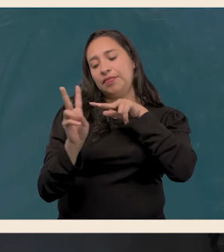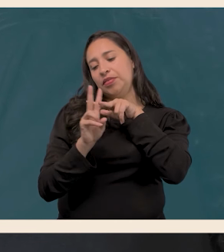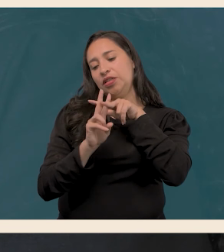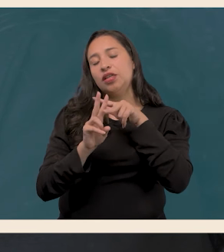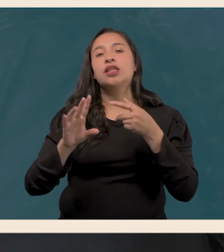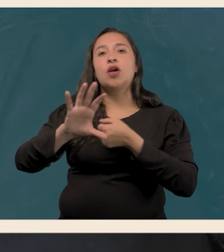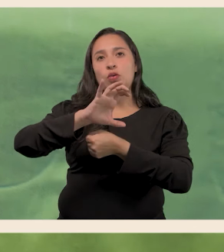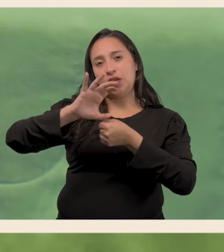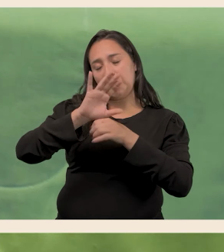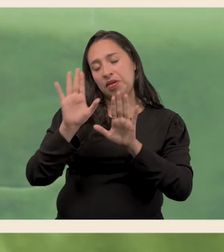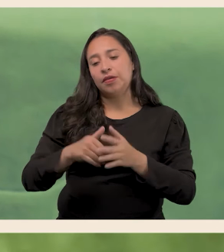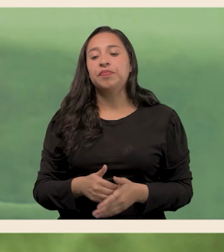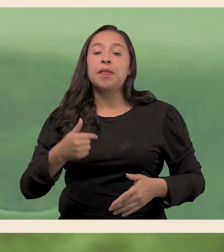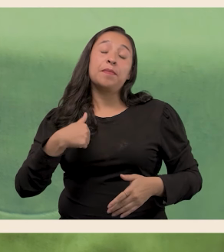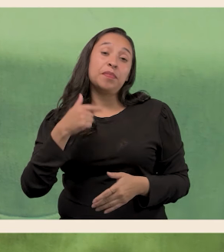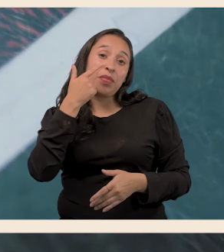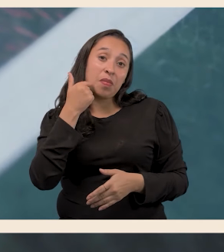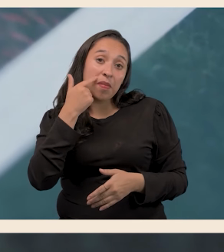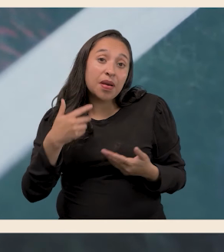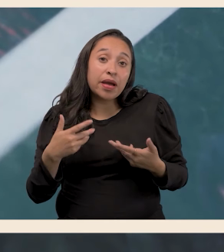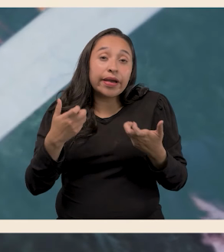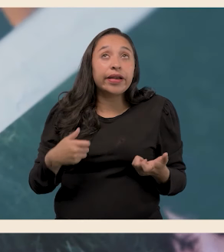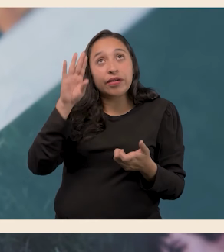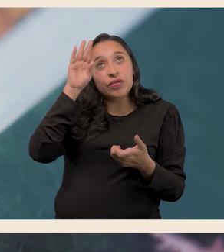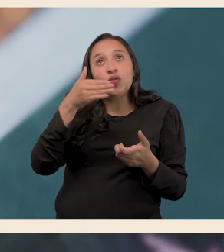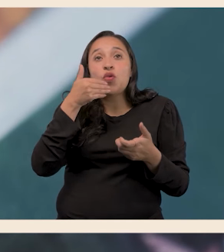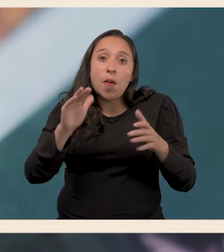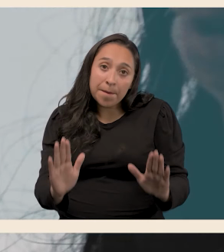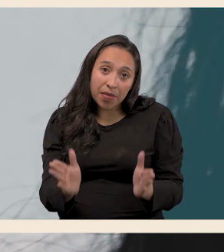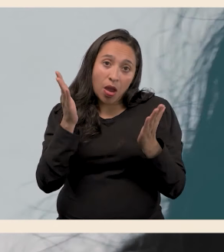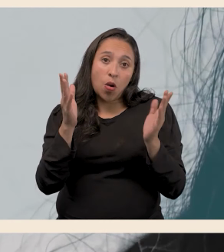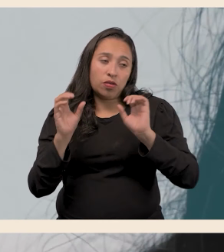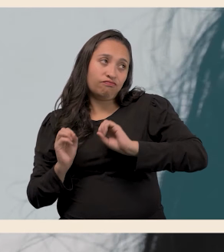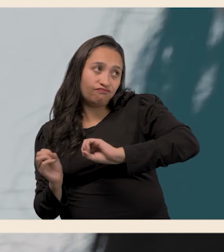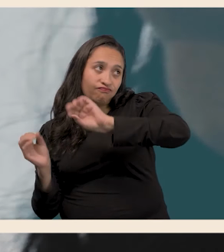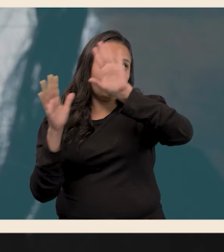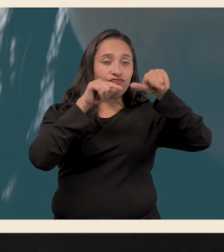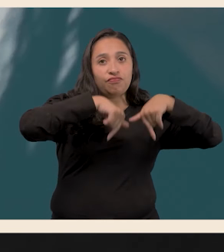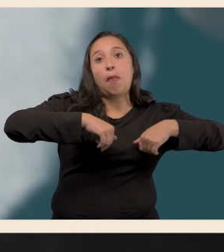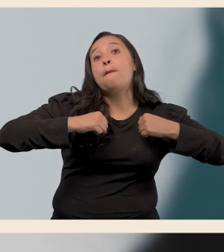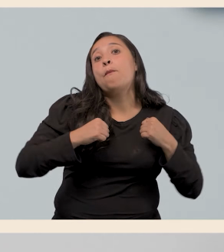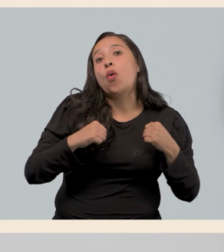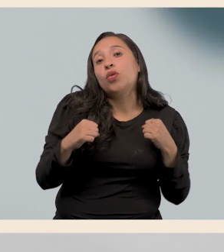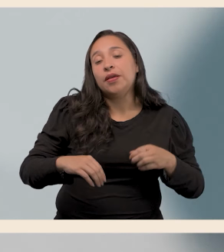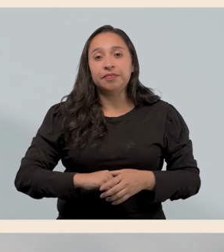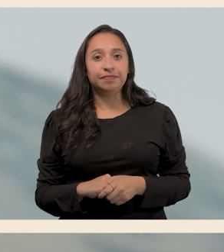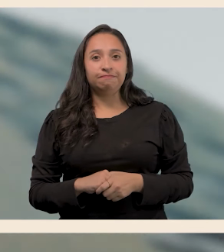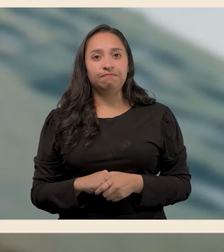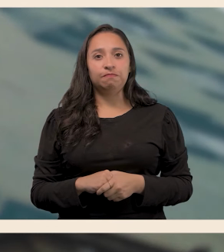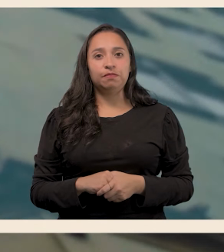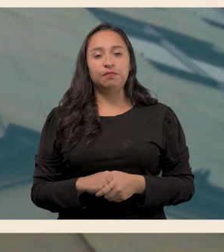Villeta, Cundinamarca. Y entonces mi padre, por conseguir un futuro mejor, él se vino acá a Bogotá.